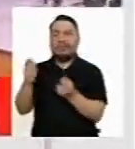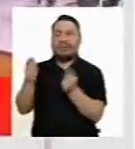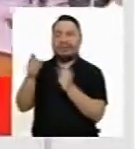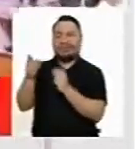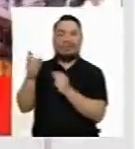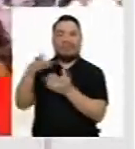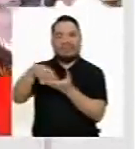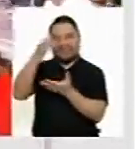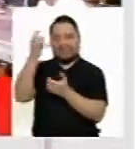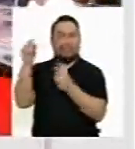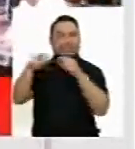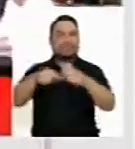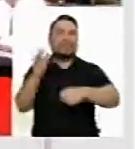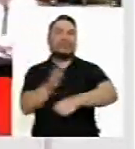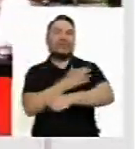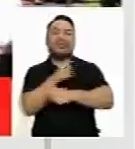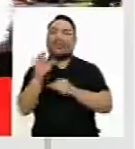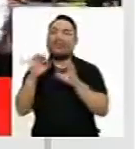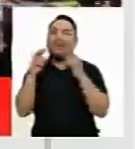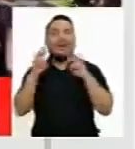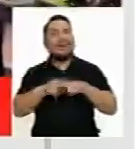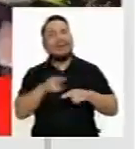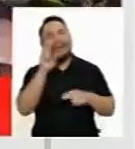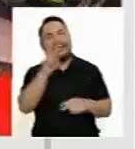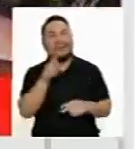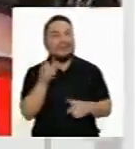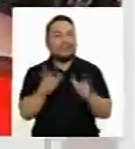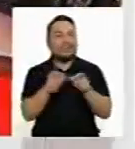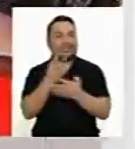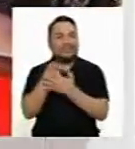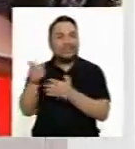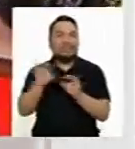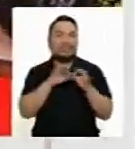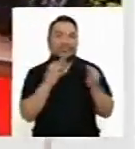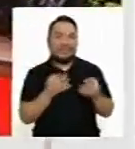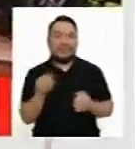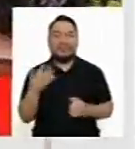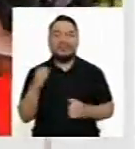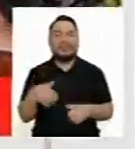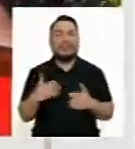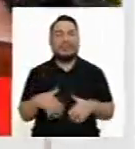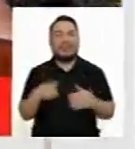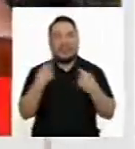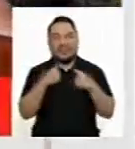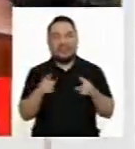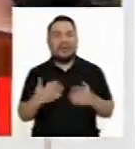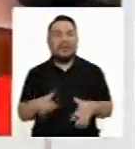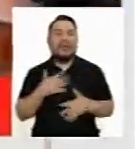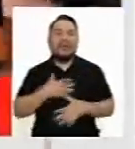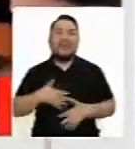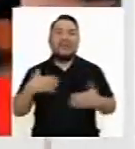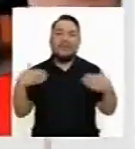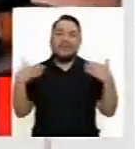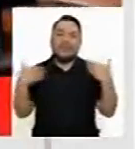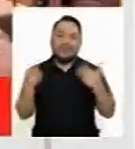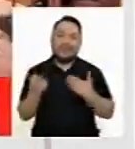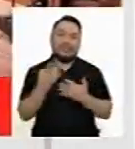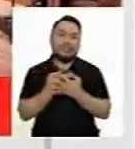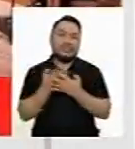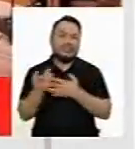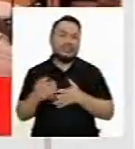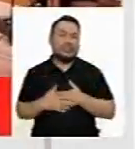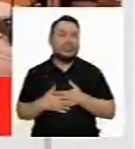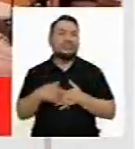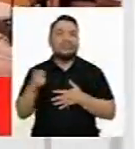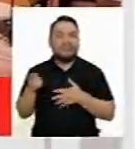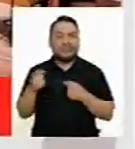siendo parte de un espectáculo, para incluso para los internos y la familia, como usted señala, debe ser un mensaje distinto, ¿no? Es un porque mensaje poderoso. Está bien,